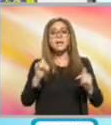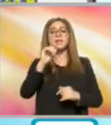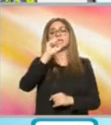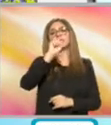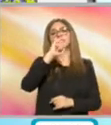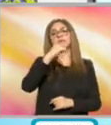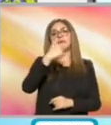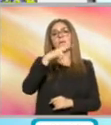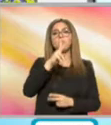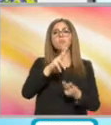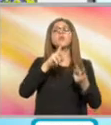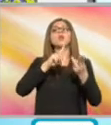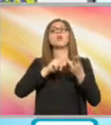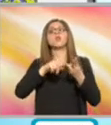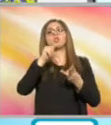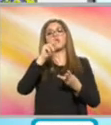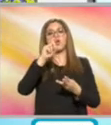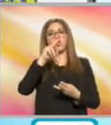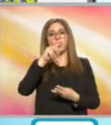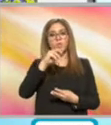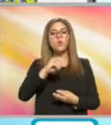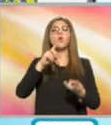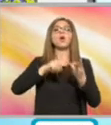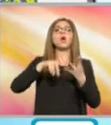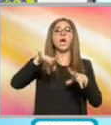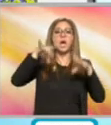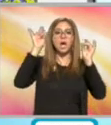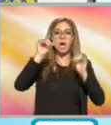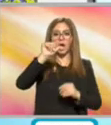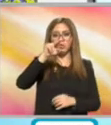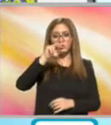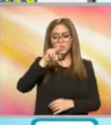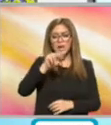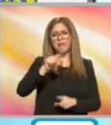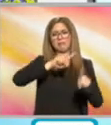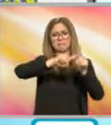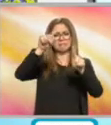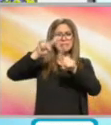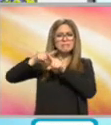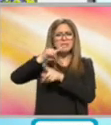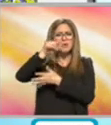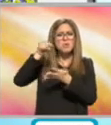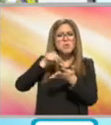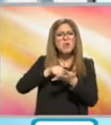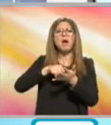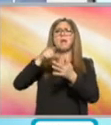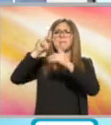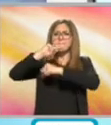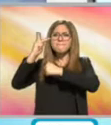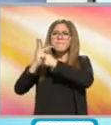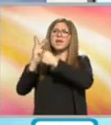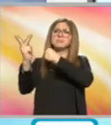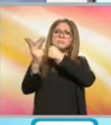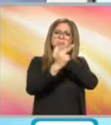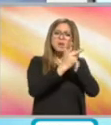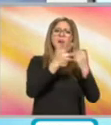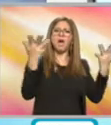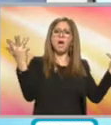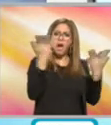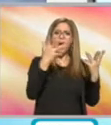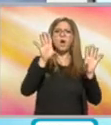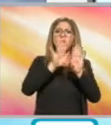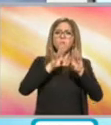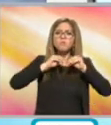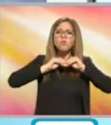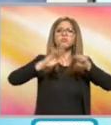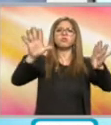en Australia, bueno, en todas partes, en todos los países, la mayoría se hacen este tipo de festivales. ¿Y por qué no en la Ciudad de México? Yo